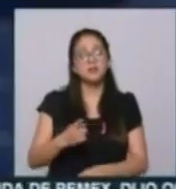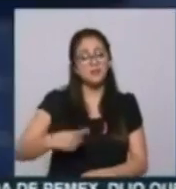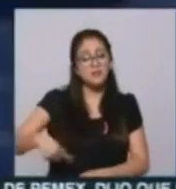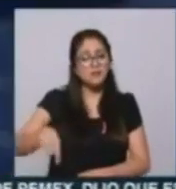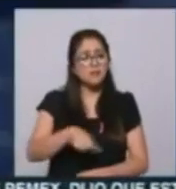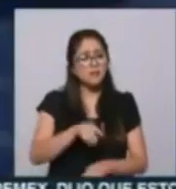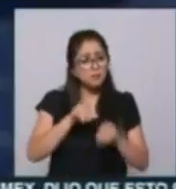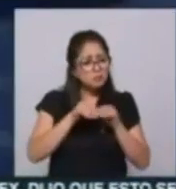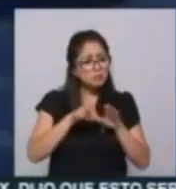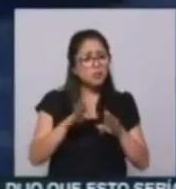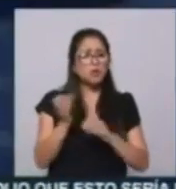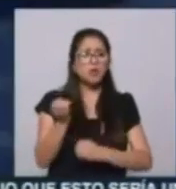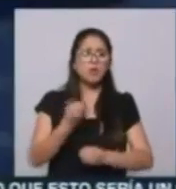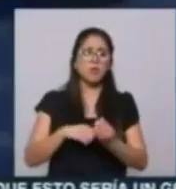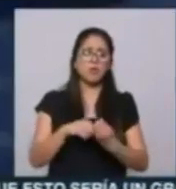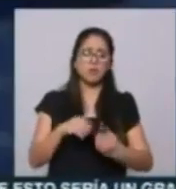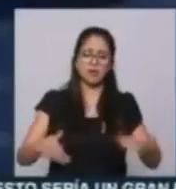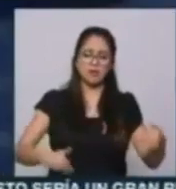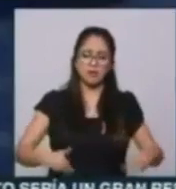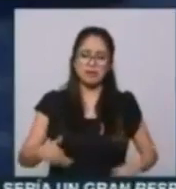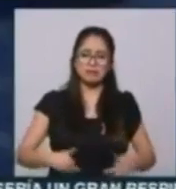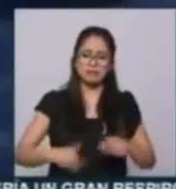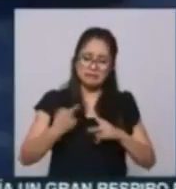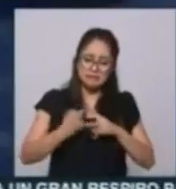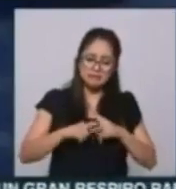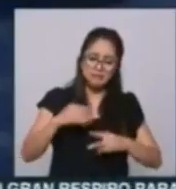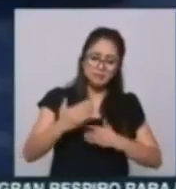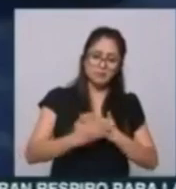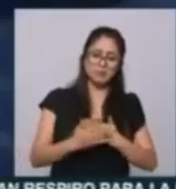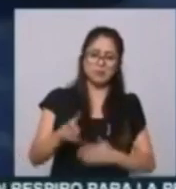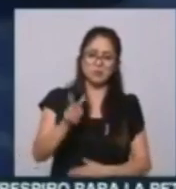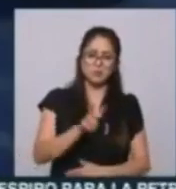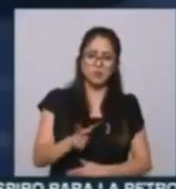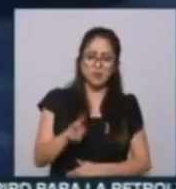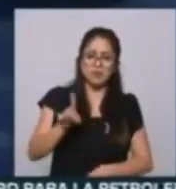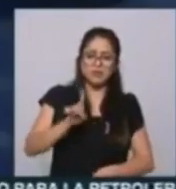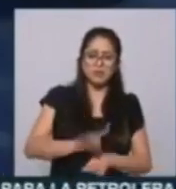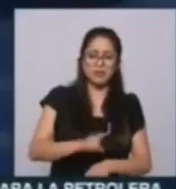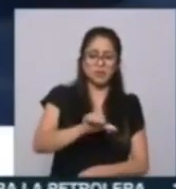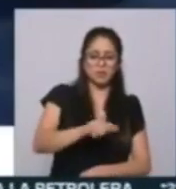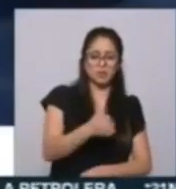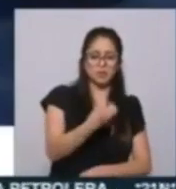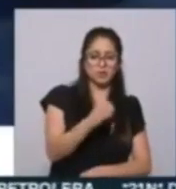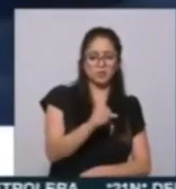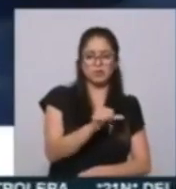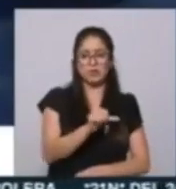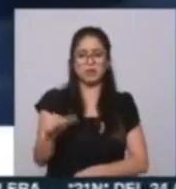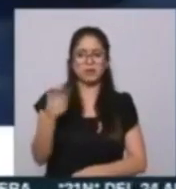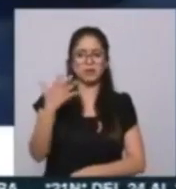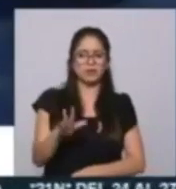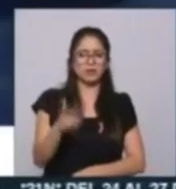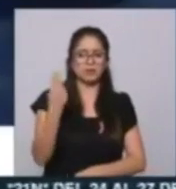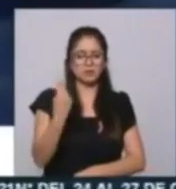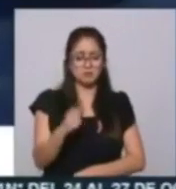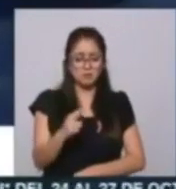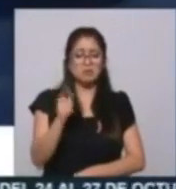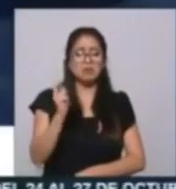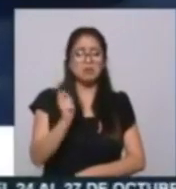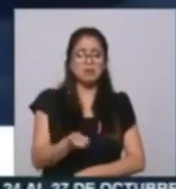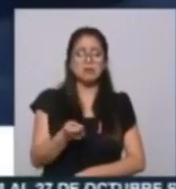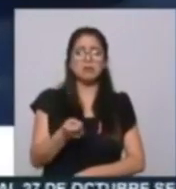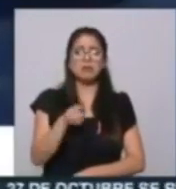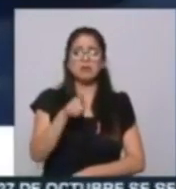que empezamos el próximo viernes, del 11 de octubre al 10 de noviembre, los fines de semana, con un